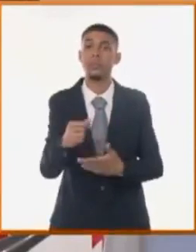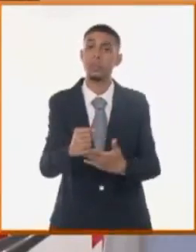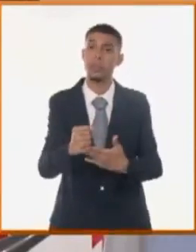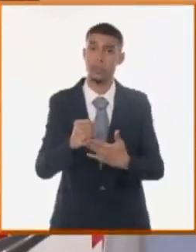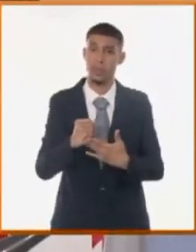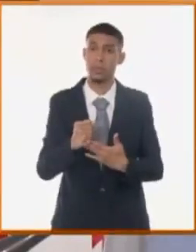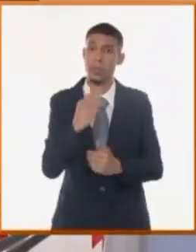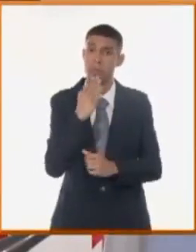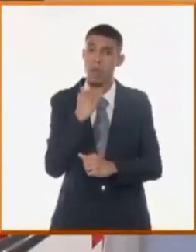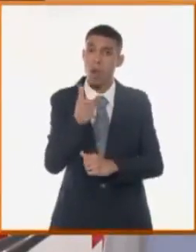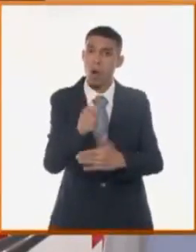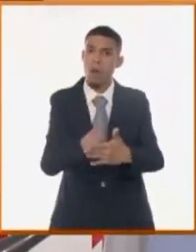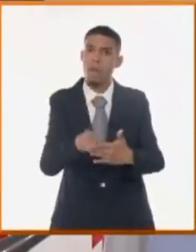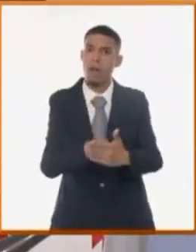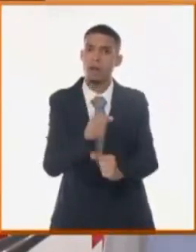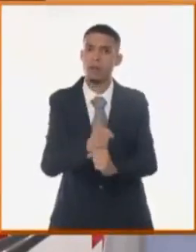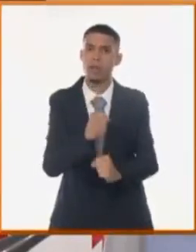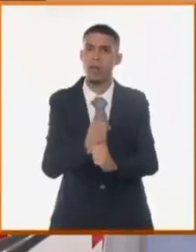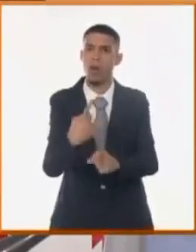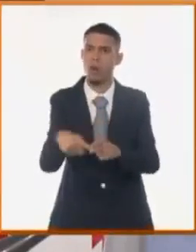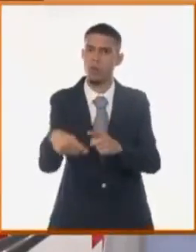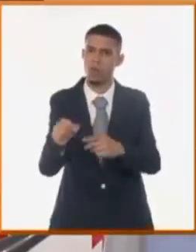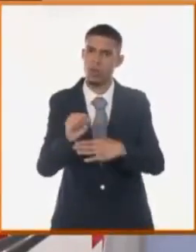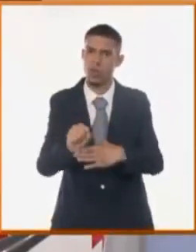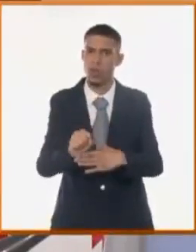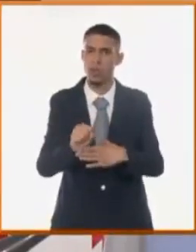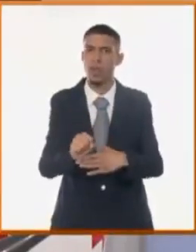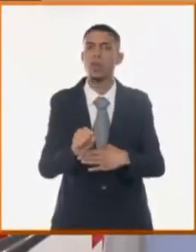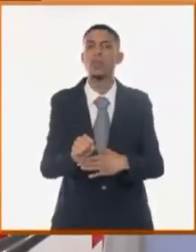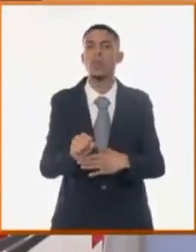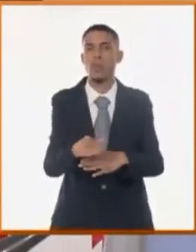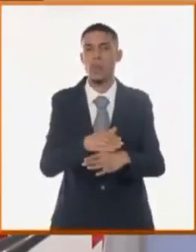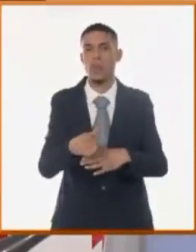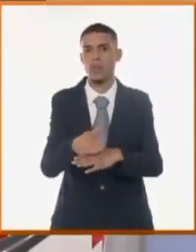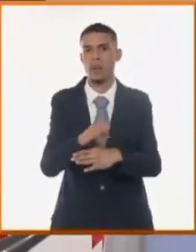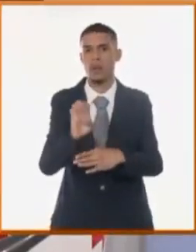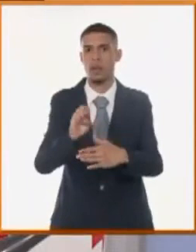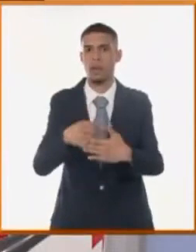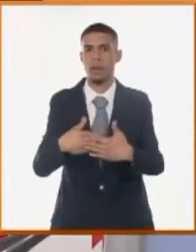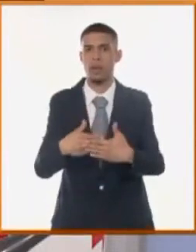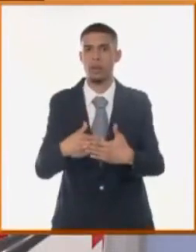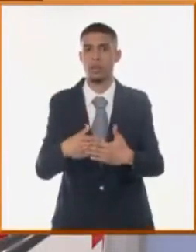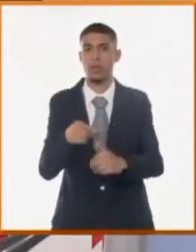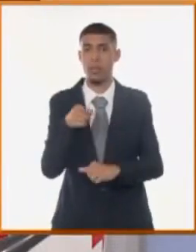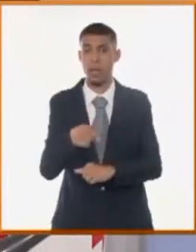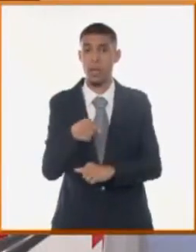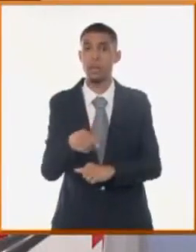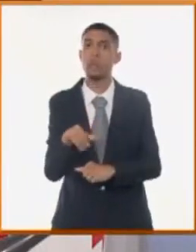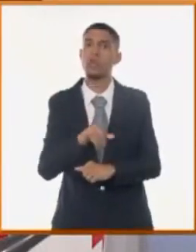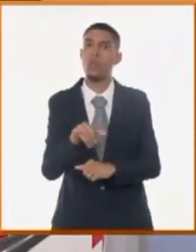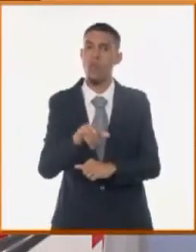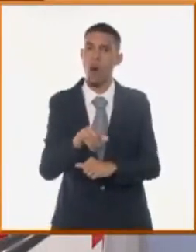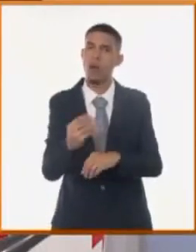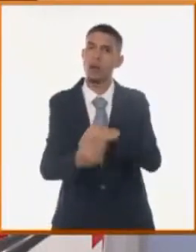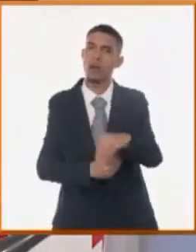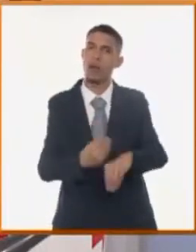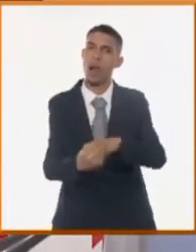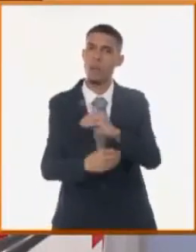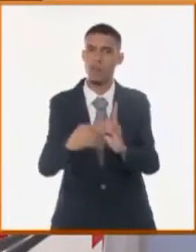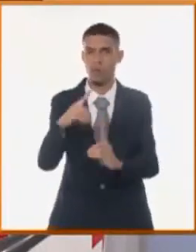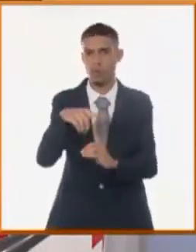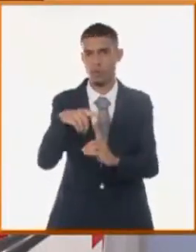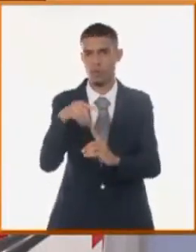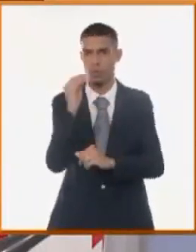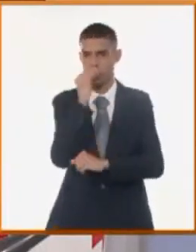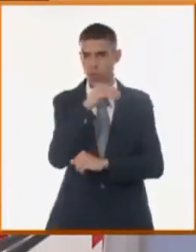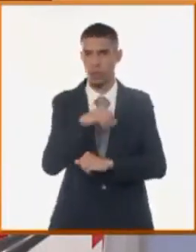haya otros servicios en nuestras carteras y que eso, por supuesto, esté orientado a la transformación digital. Y creo que entonces